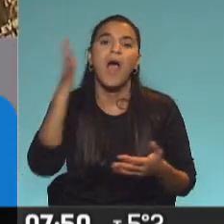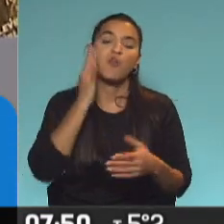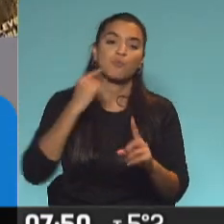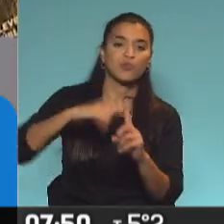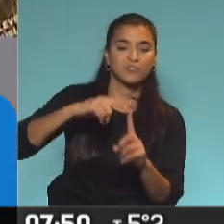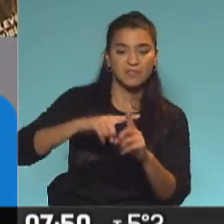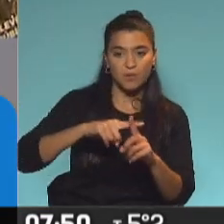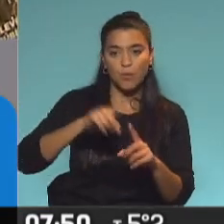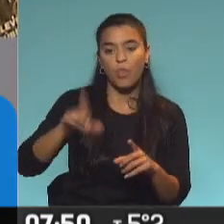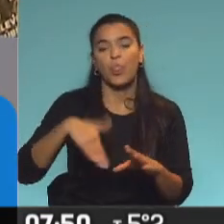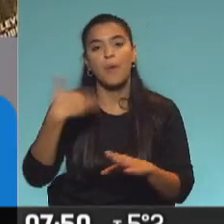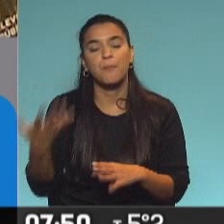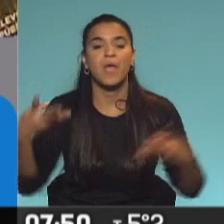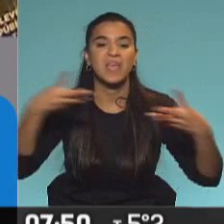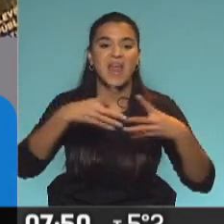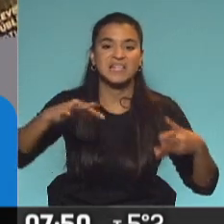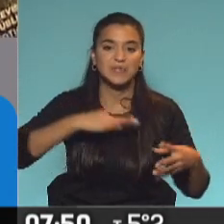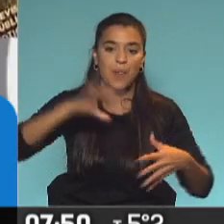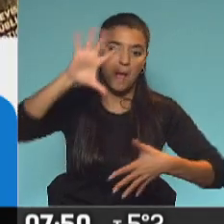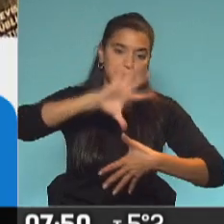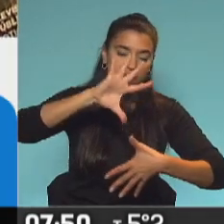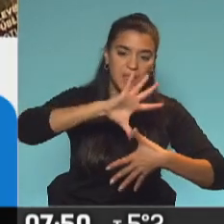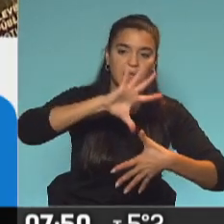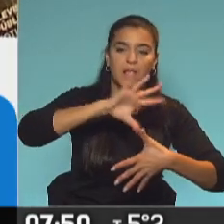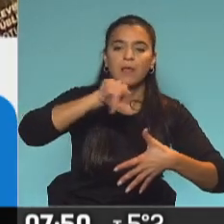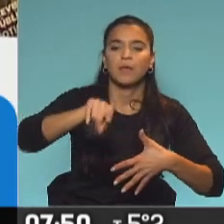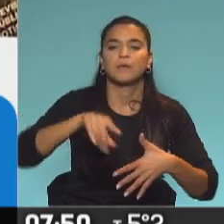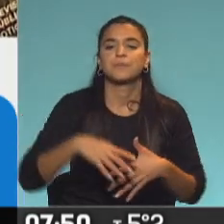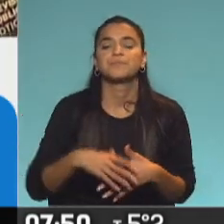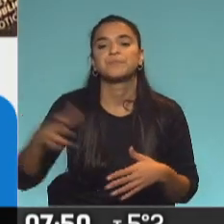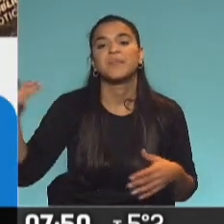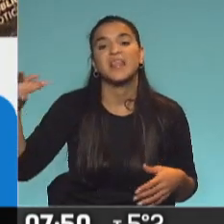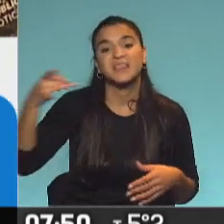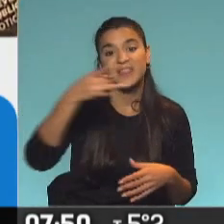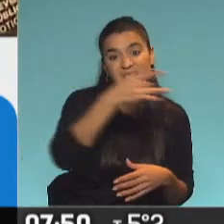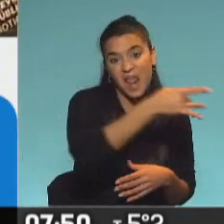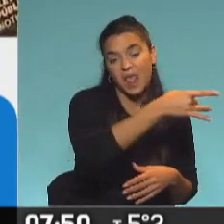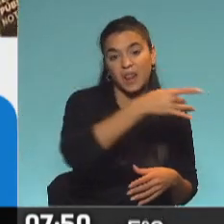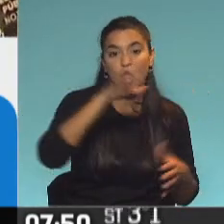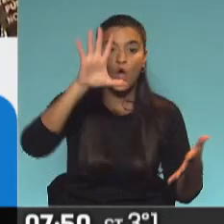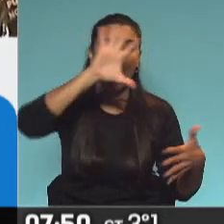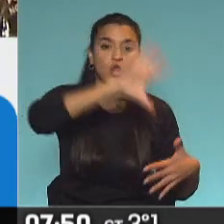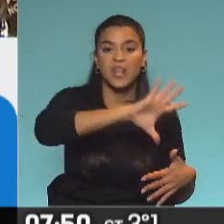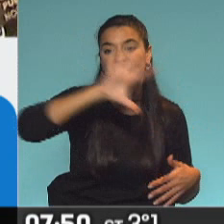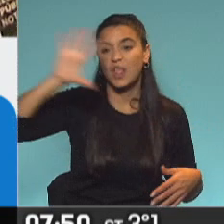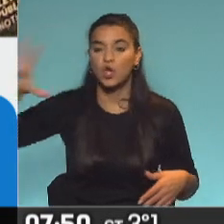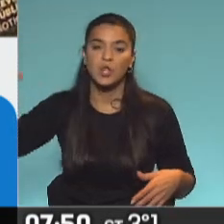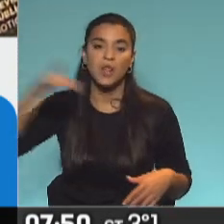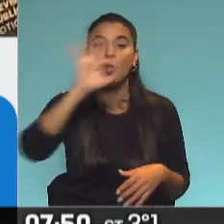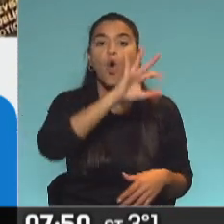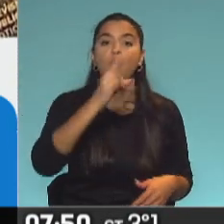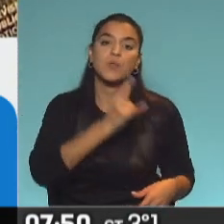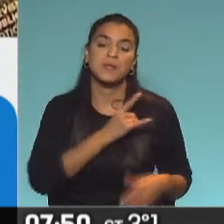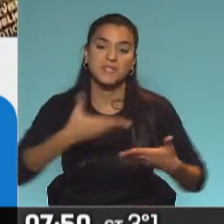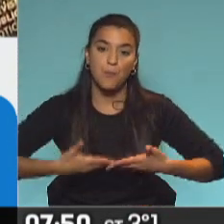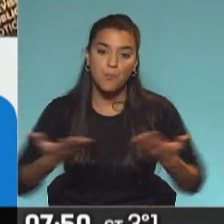positivo. Luego de la Guerra Civil Americana se construyó un tren transcontinental, las universidades públicas.